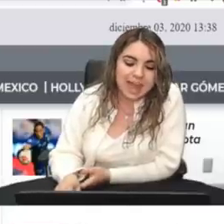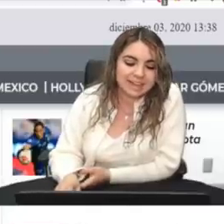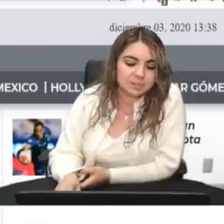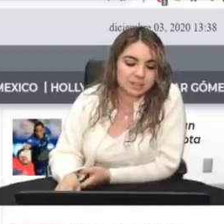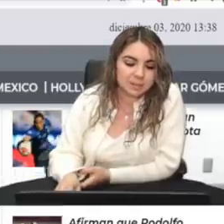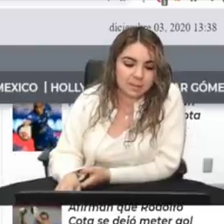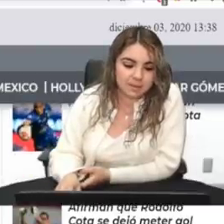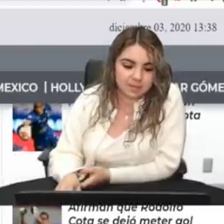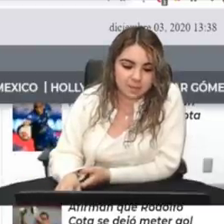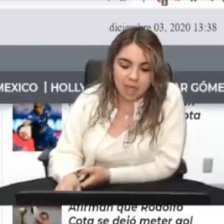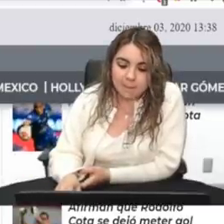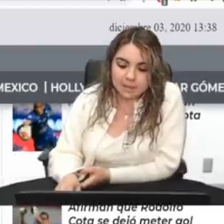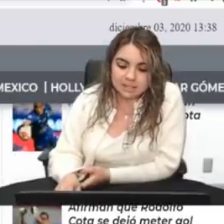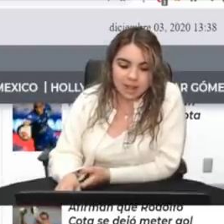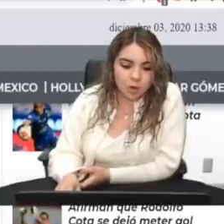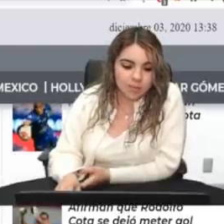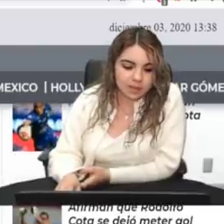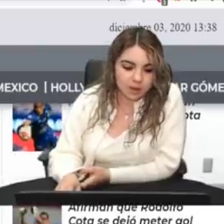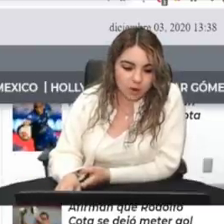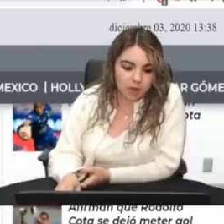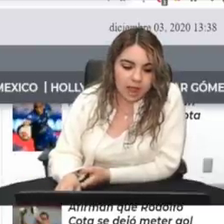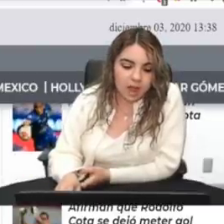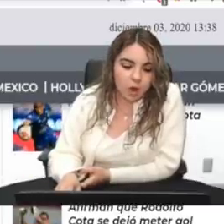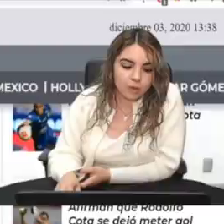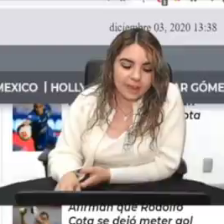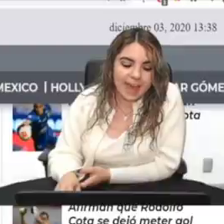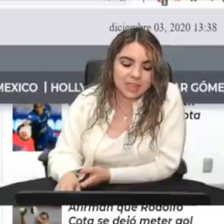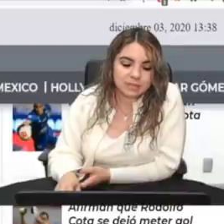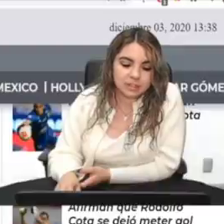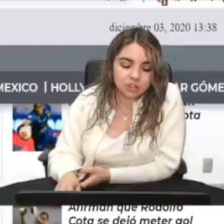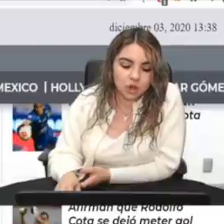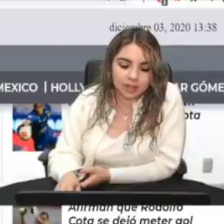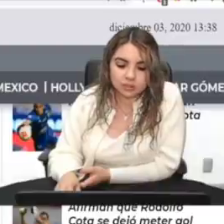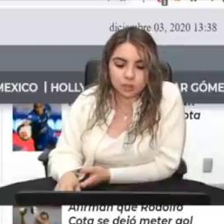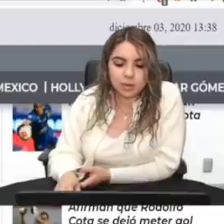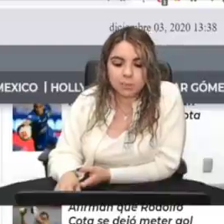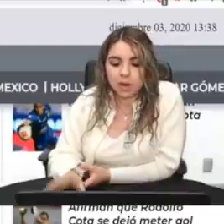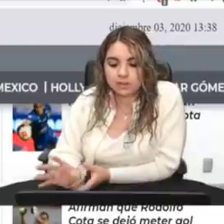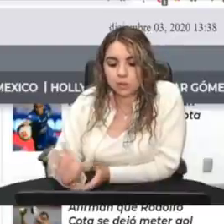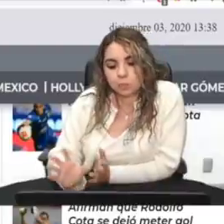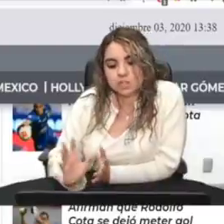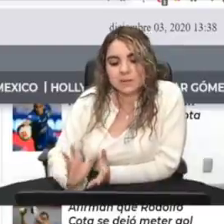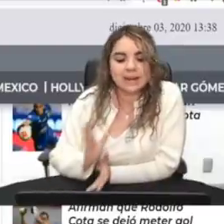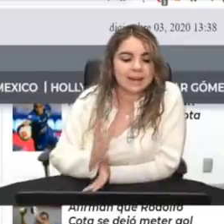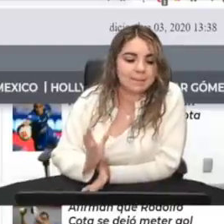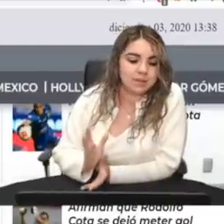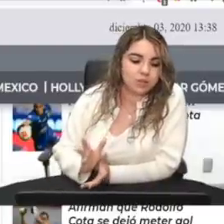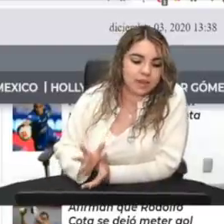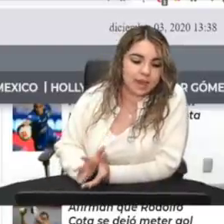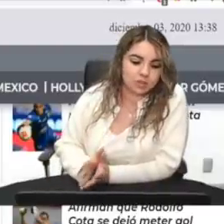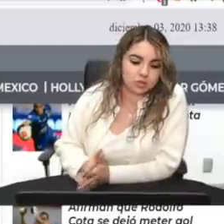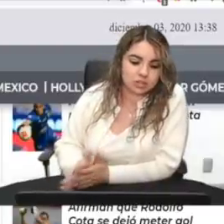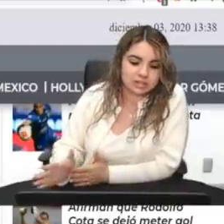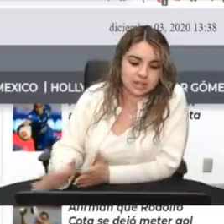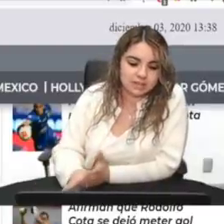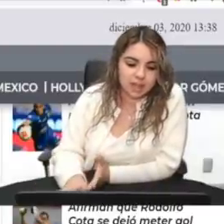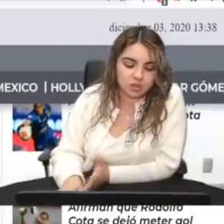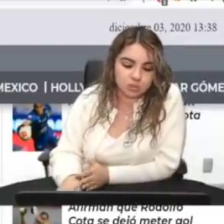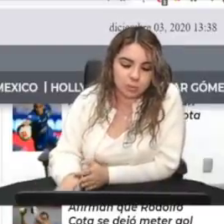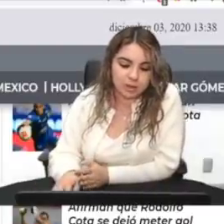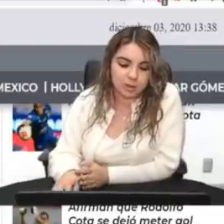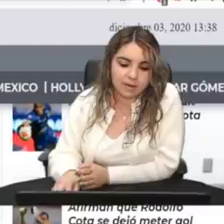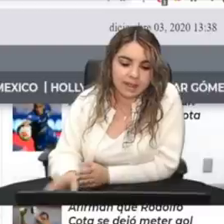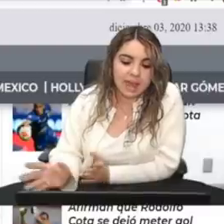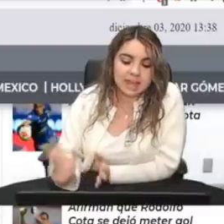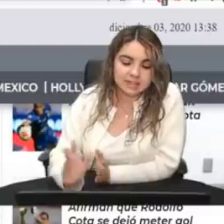2022, respectivamente. Pese a lo anterior, la OCDE advirtió que ante un posible incremento de casos, el siguiente año